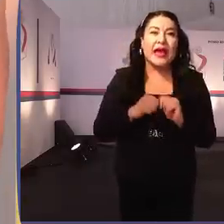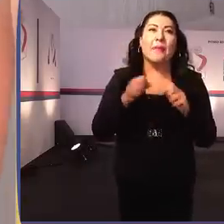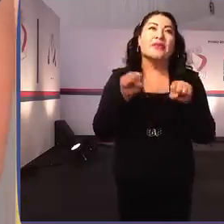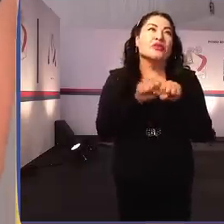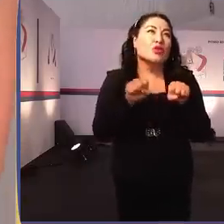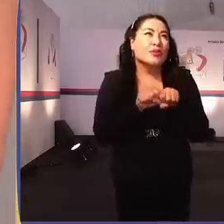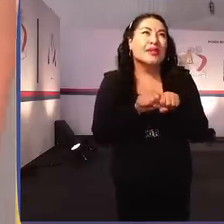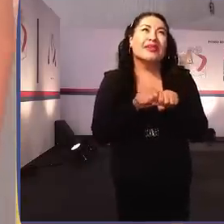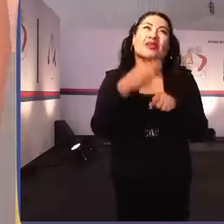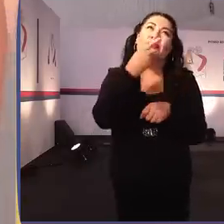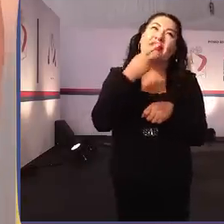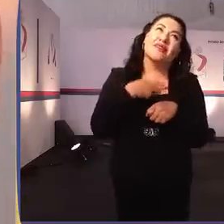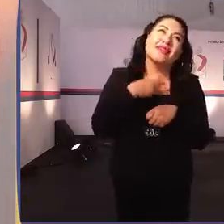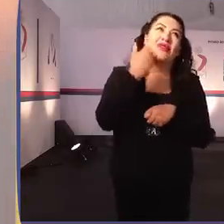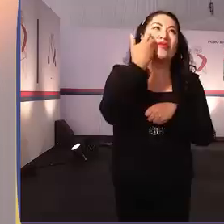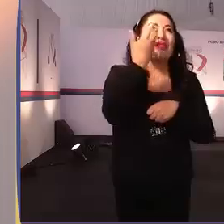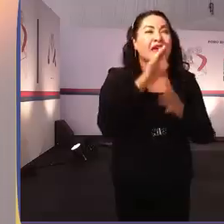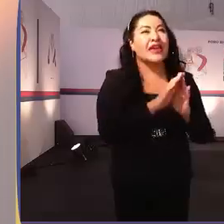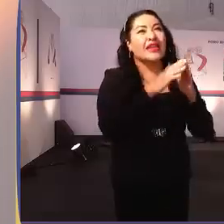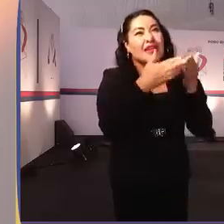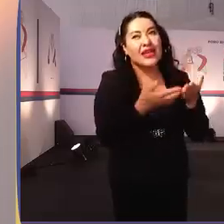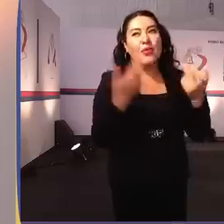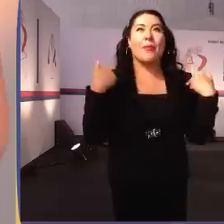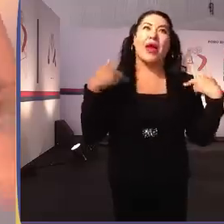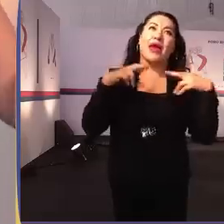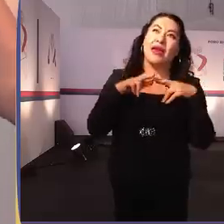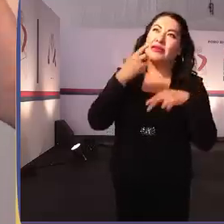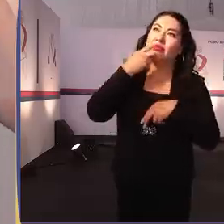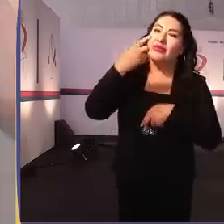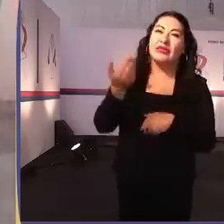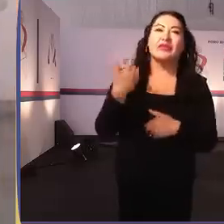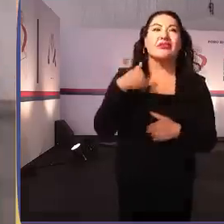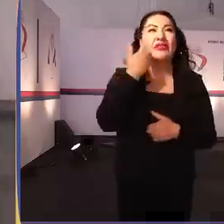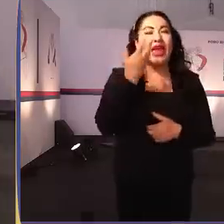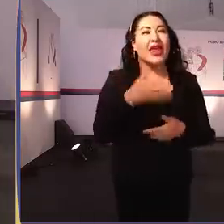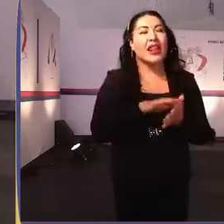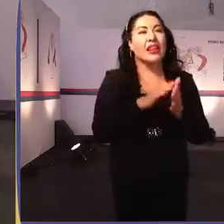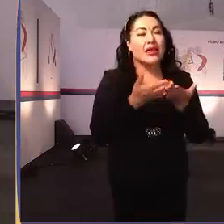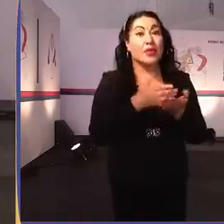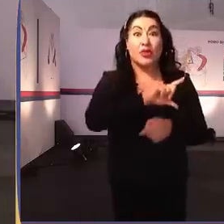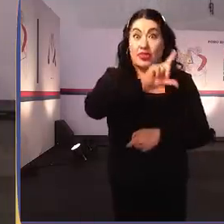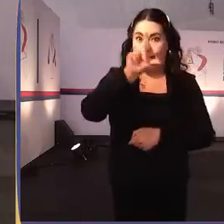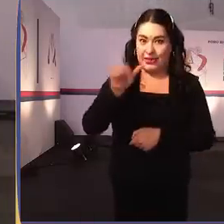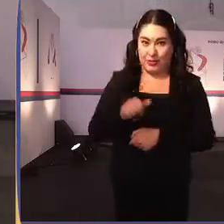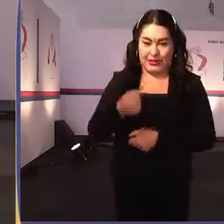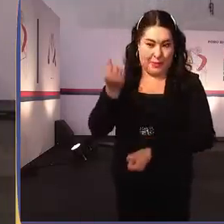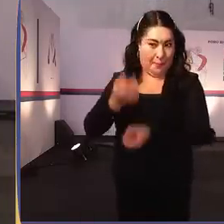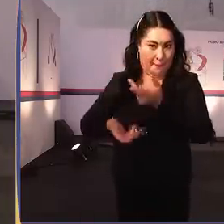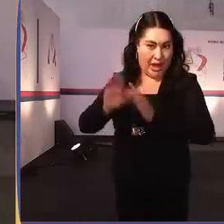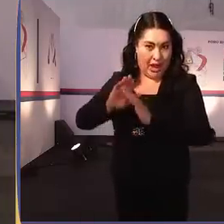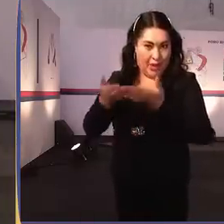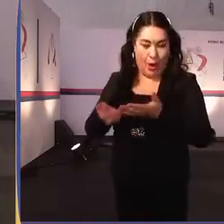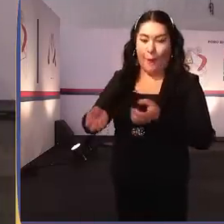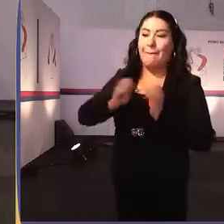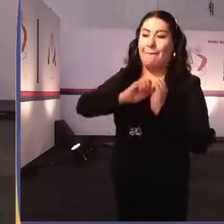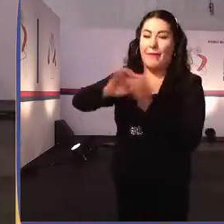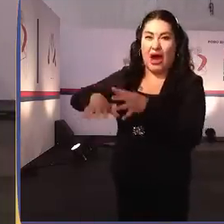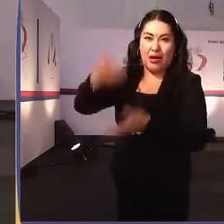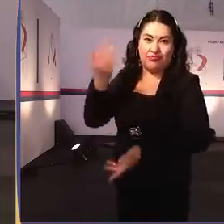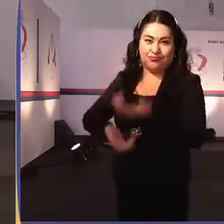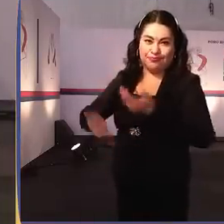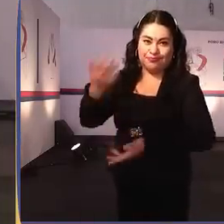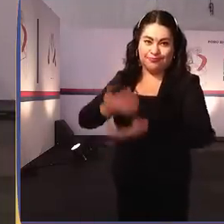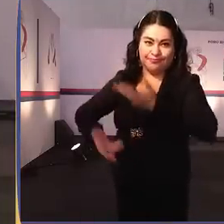encargó, porque va a tener un maestro que le está pidiendo esa lectura. Pero después, quémelo.